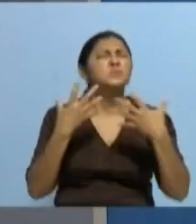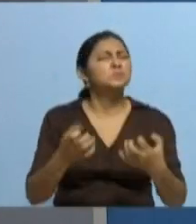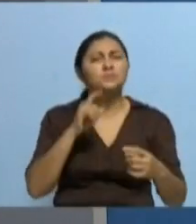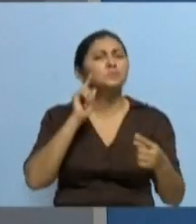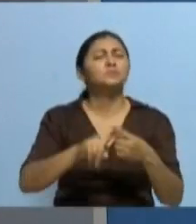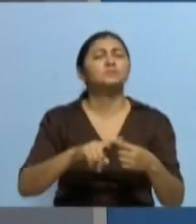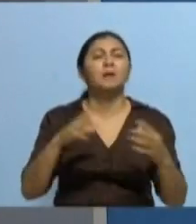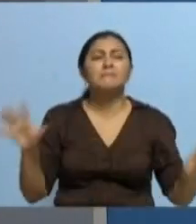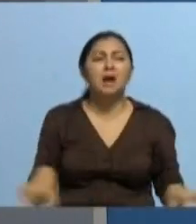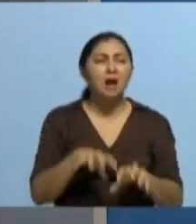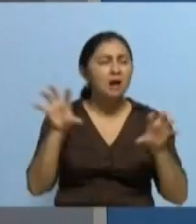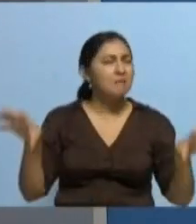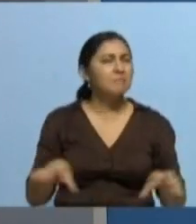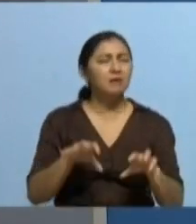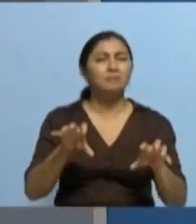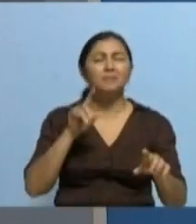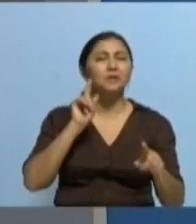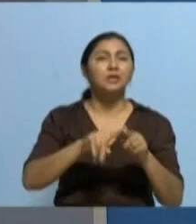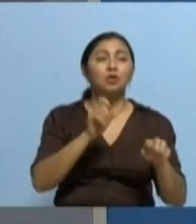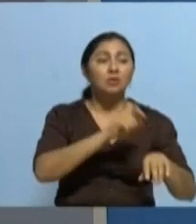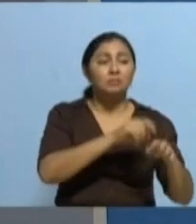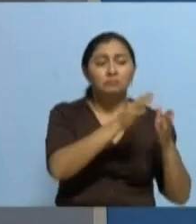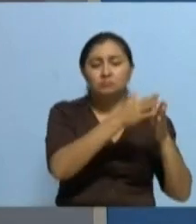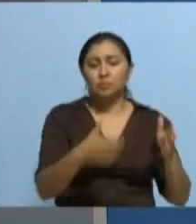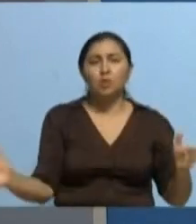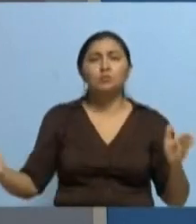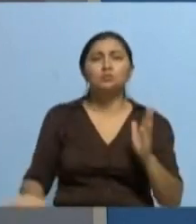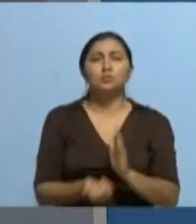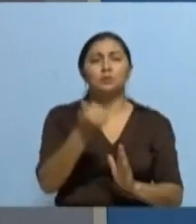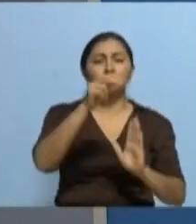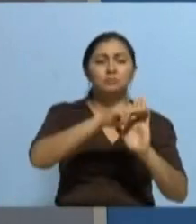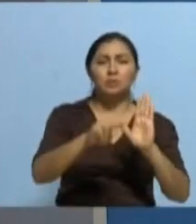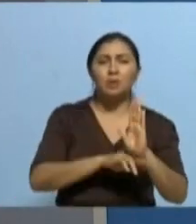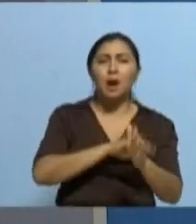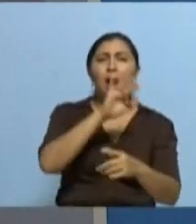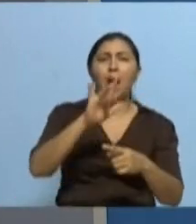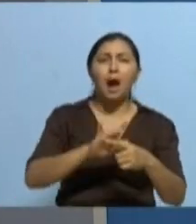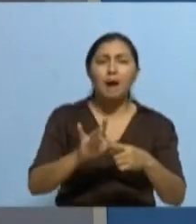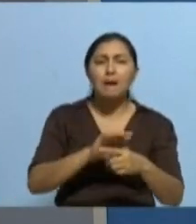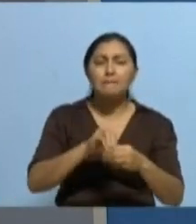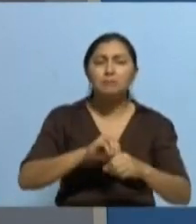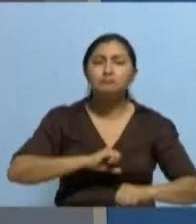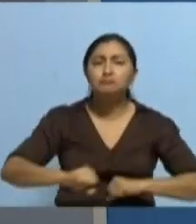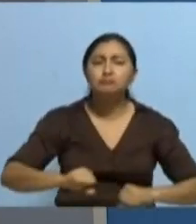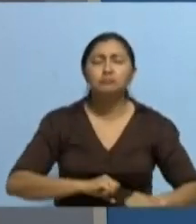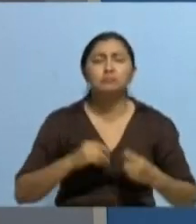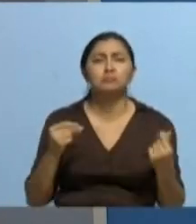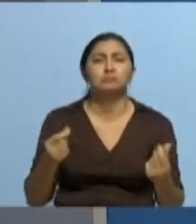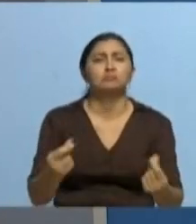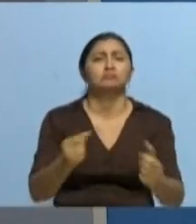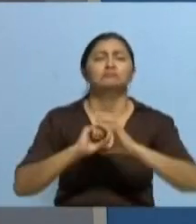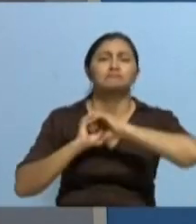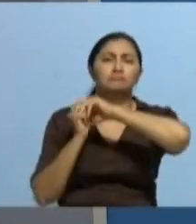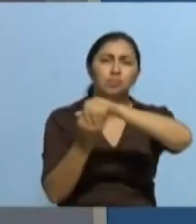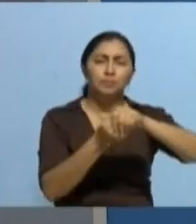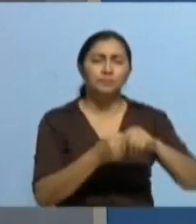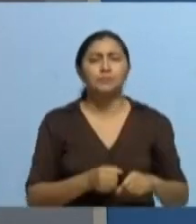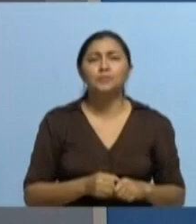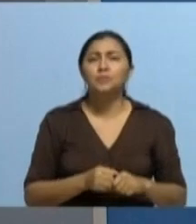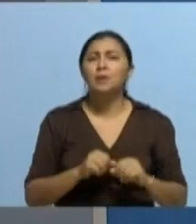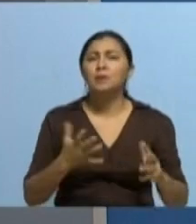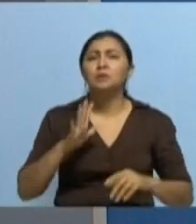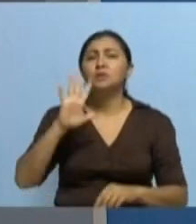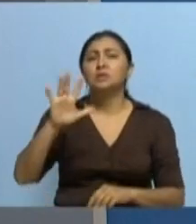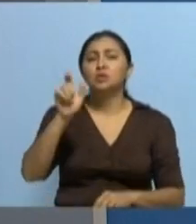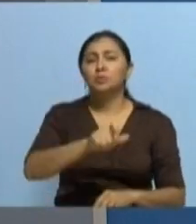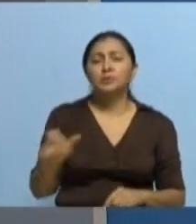eso quiere que esta temporada hayan nuevas reglas para implementar más agilidad en los juegos. Van 5 en